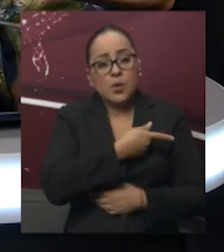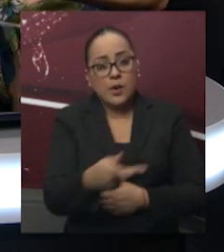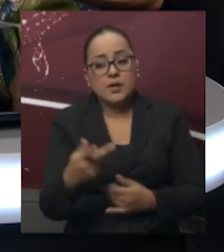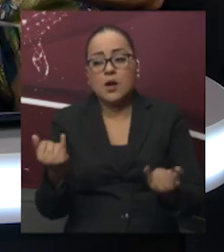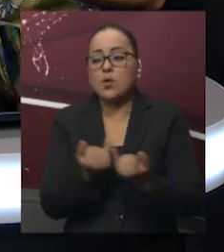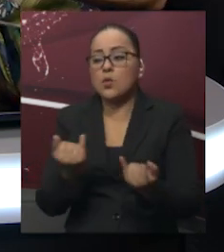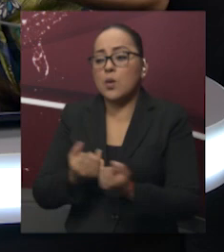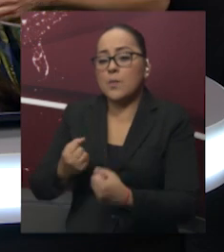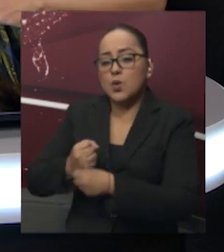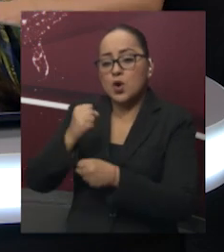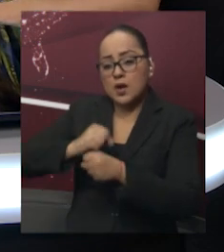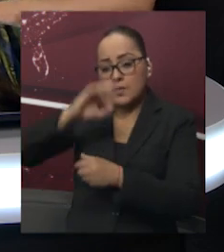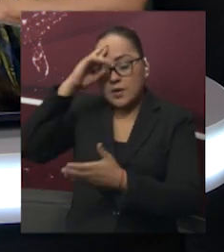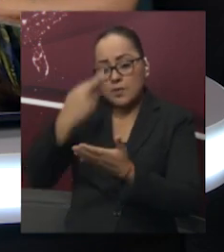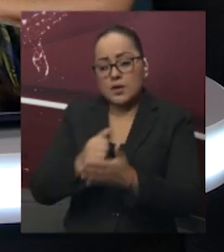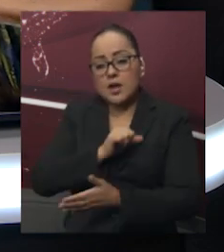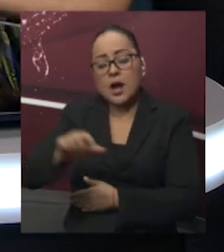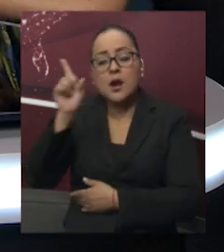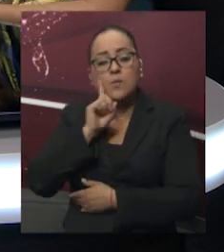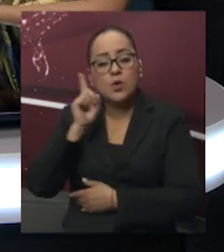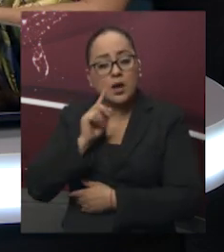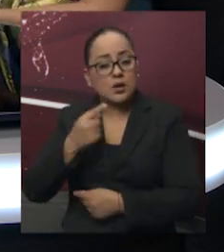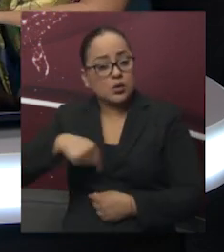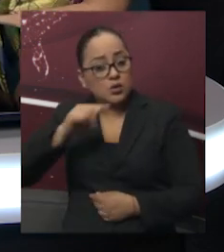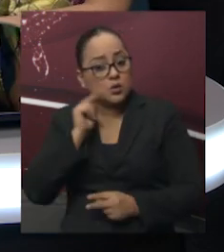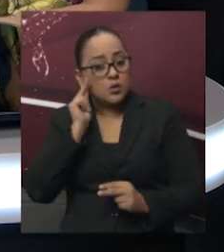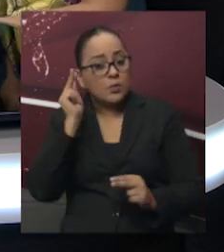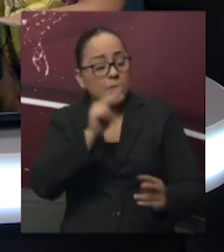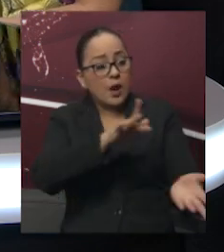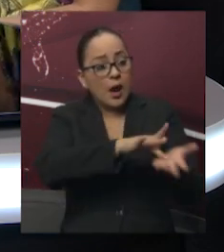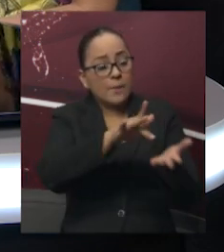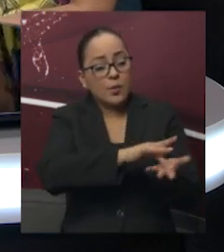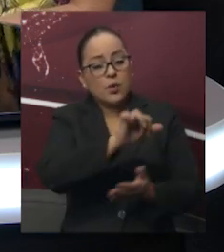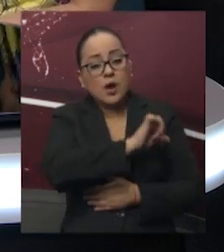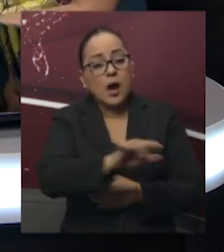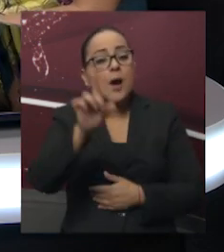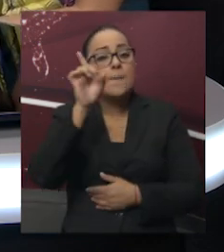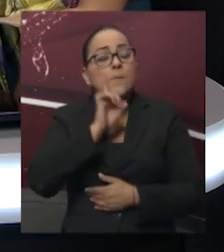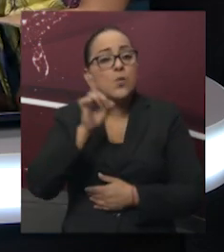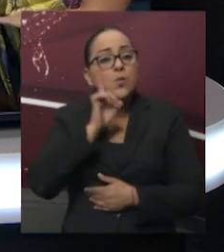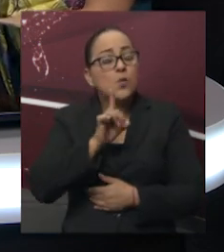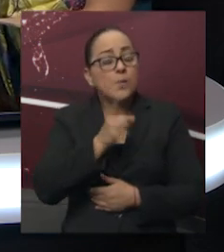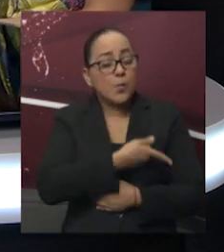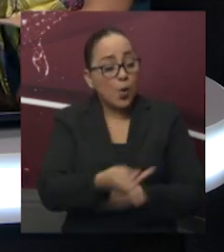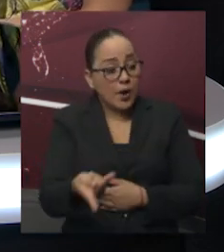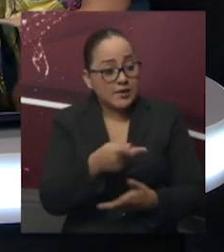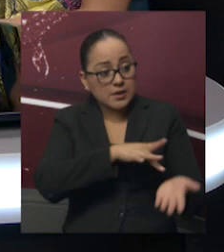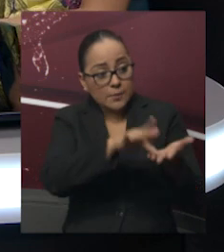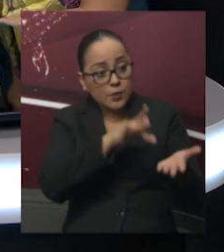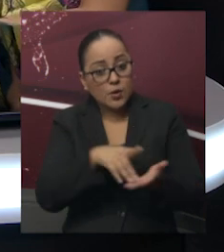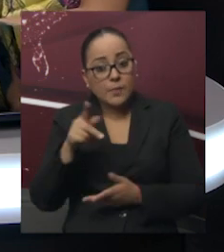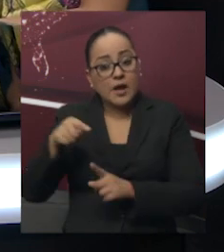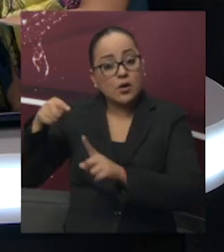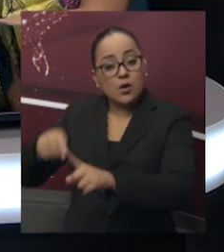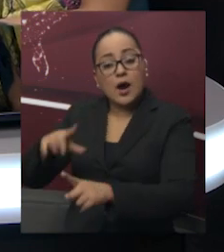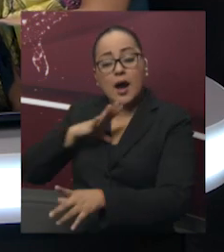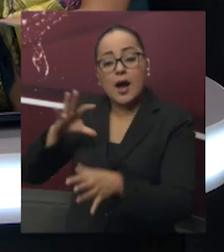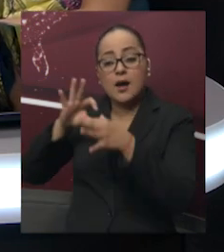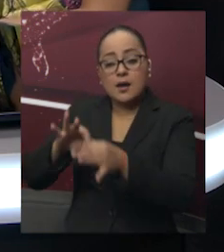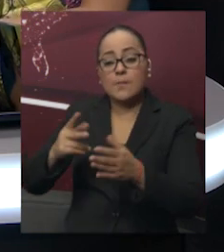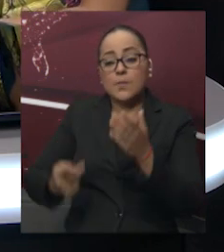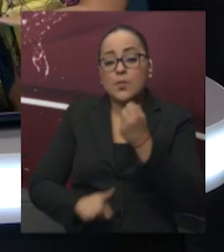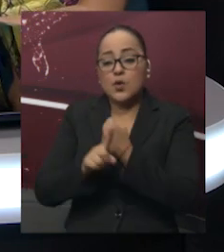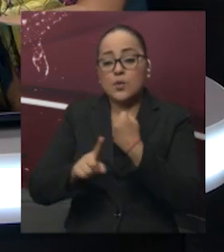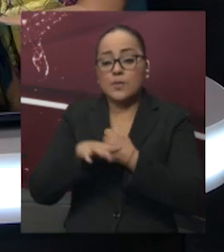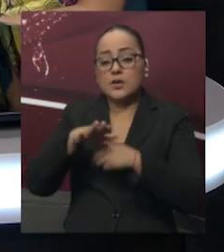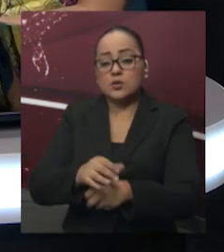Vemos muchos programas asistenciales que se enfocan a la pobreza, pero muy pocos que se enfocan a la raíz de la violencia de género. Tenemos que en